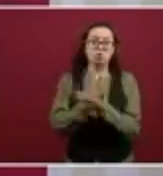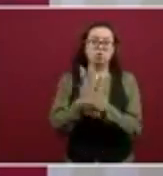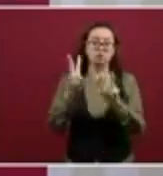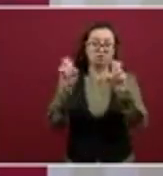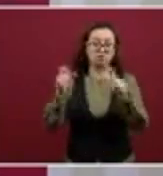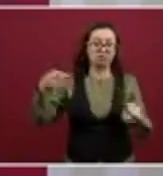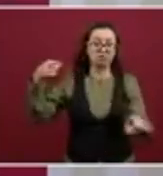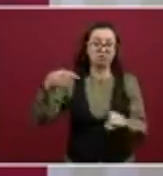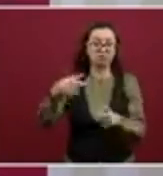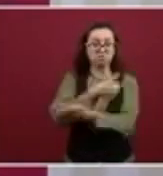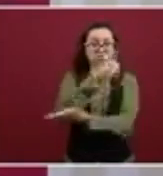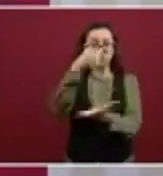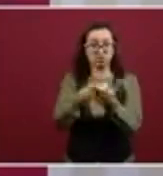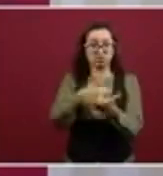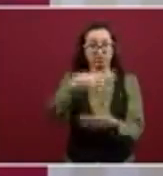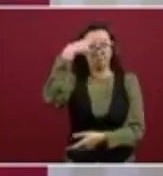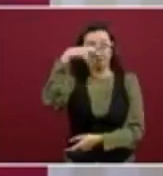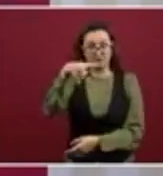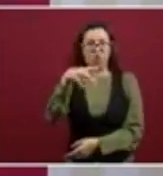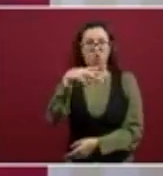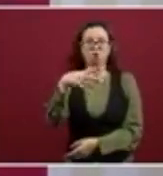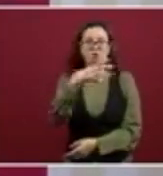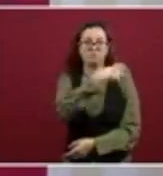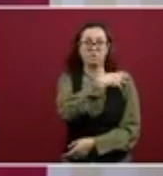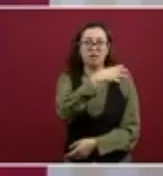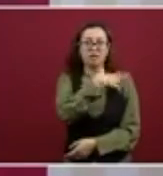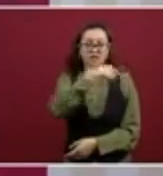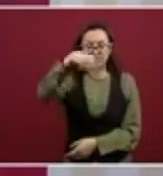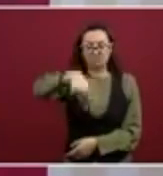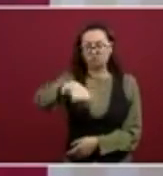en la capital, es nacional.